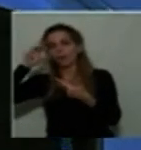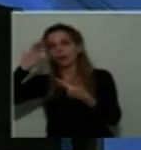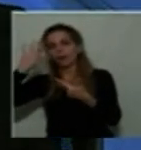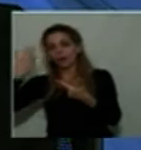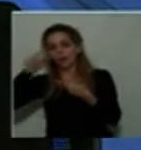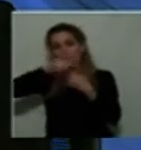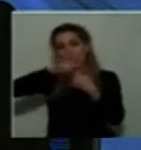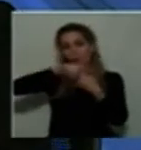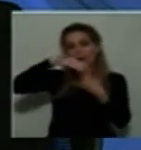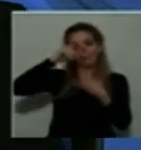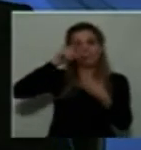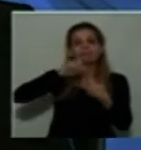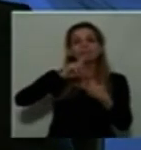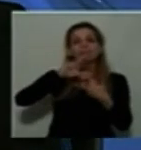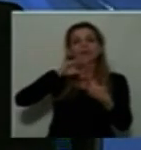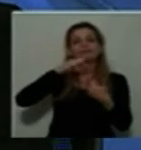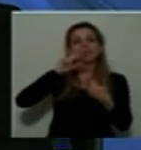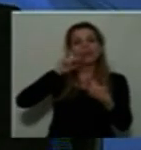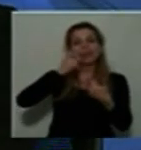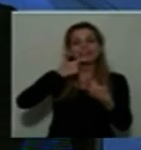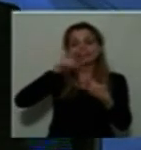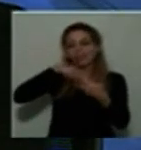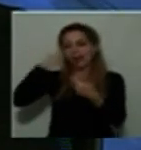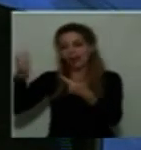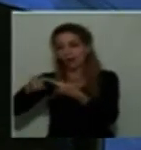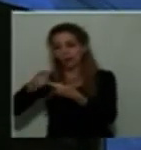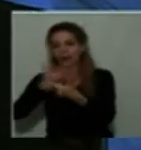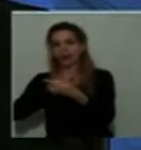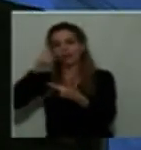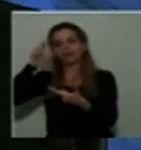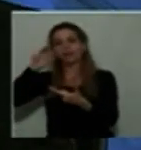Ferrovías. Si no entendemos eso, no vamos a entender todo el contexto que hace a esta tragedia.